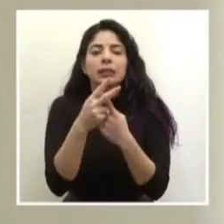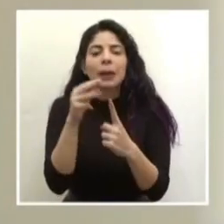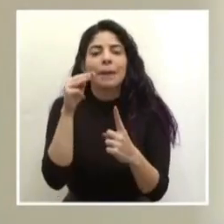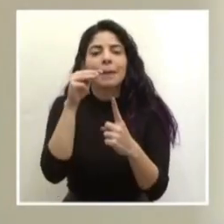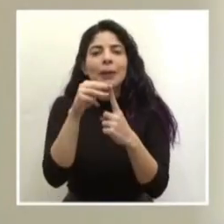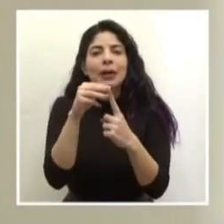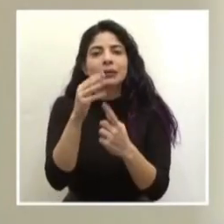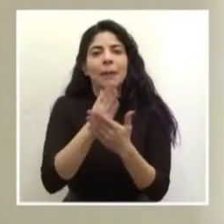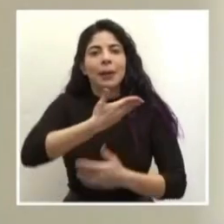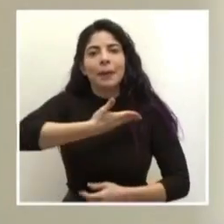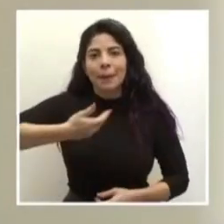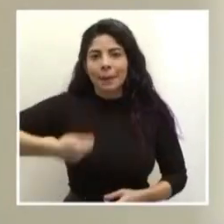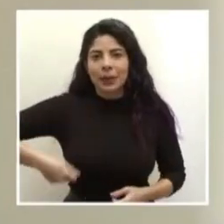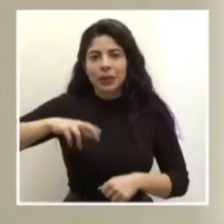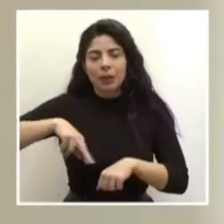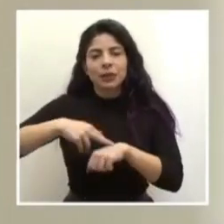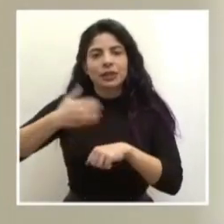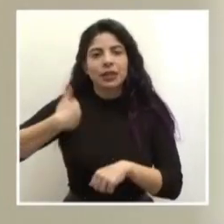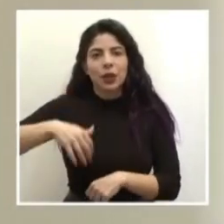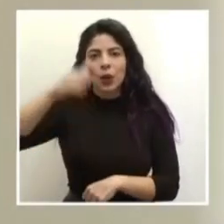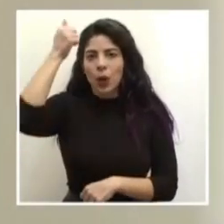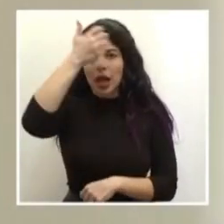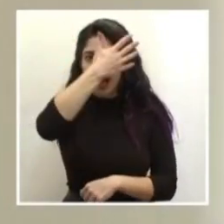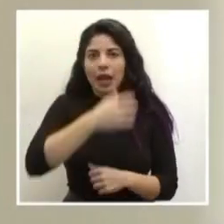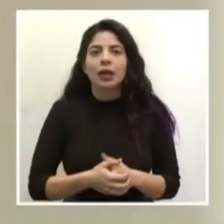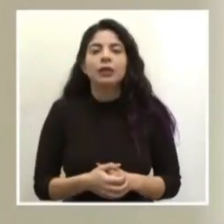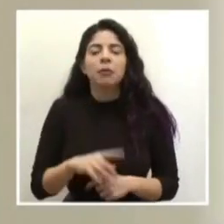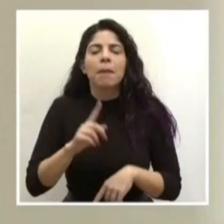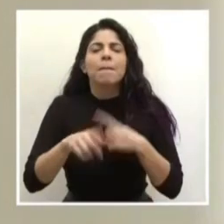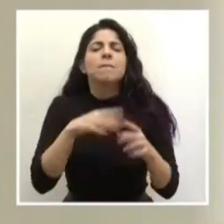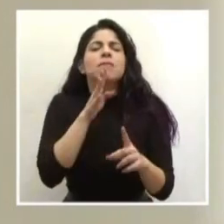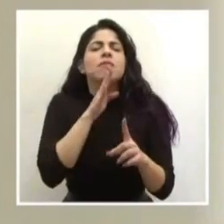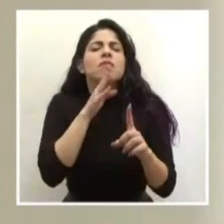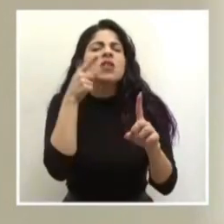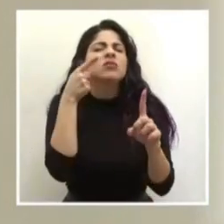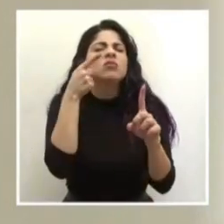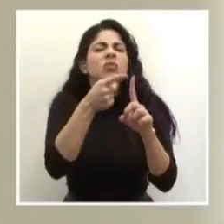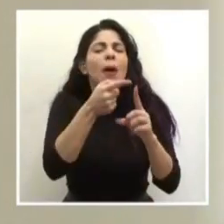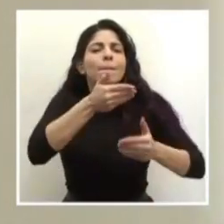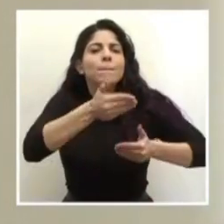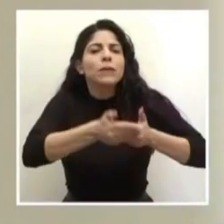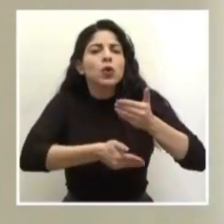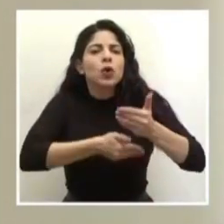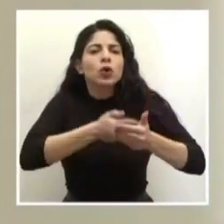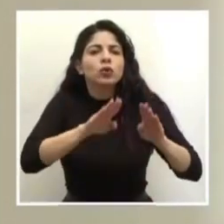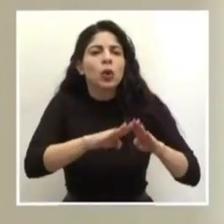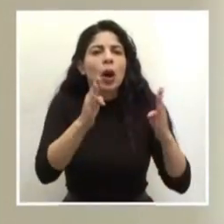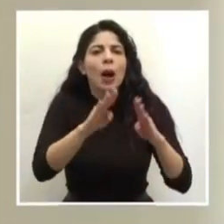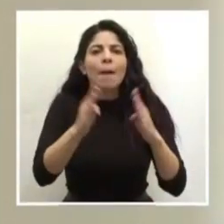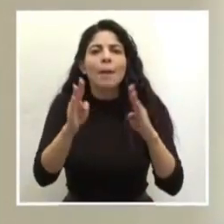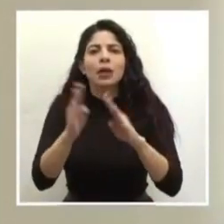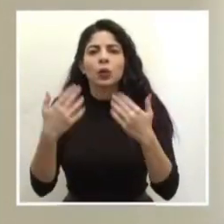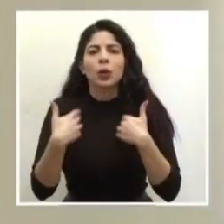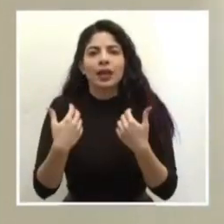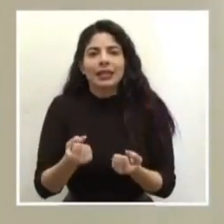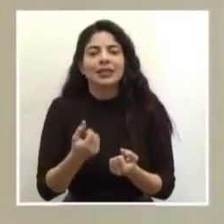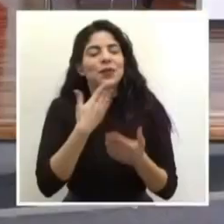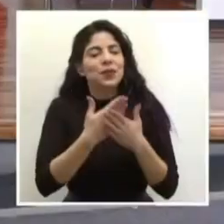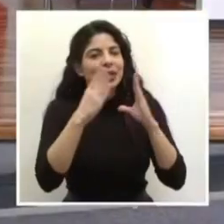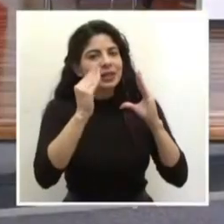del presidente de la República, el señor Carlos Alvarado Quesada, quien nos hablará sobre el proceso de reapertura sanitaria. Buenas tardes,